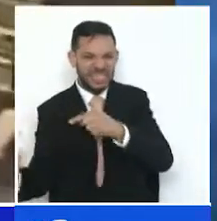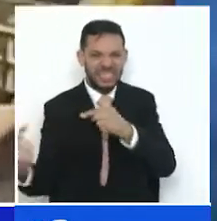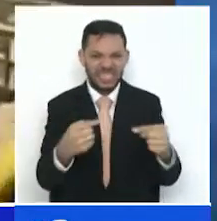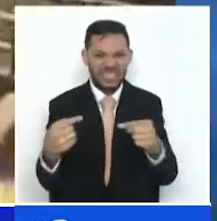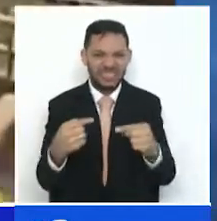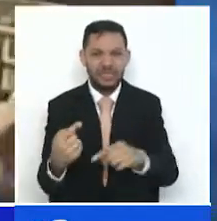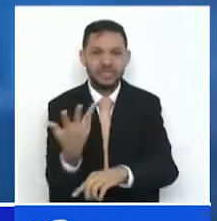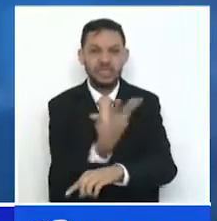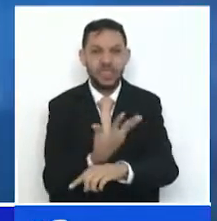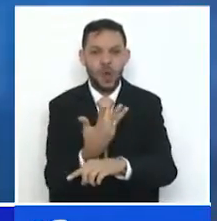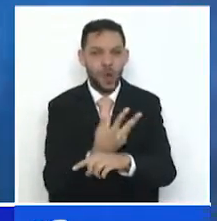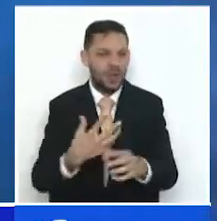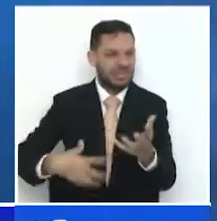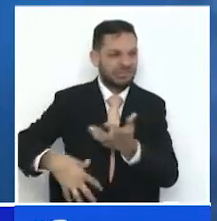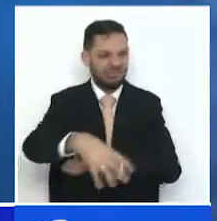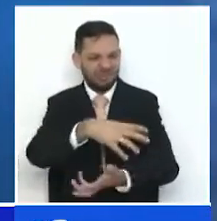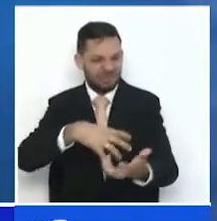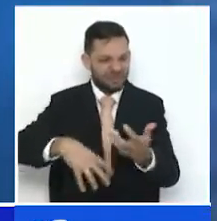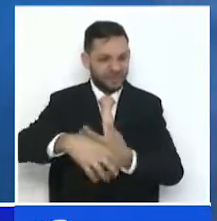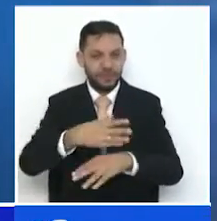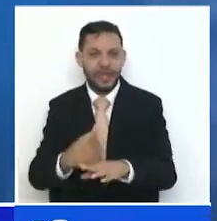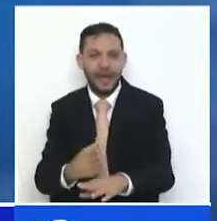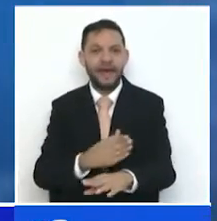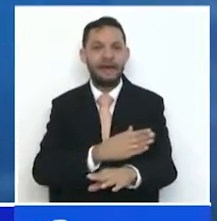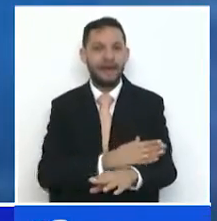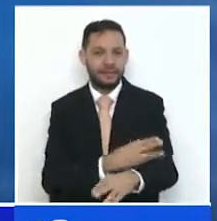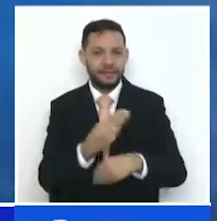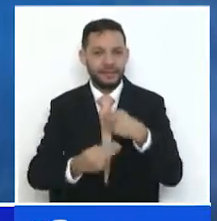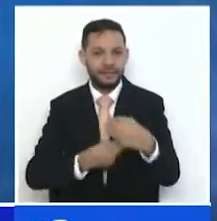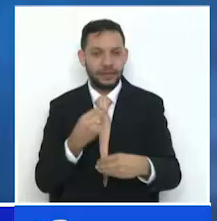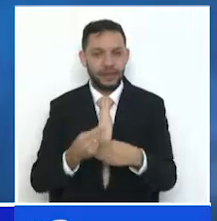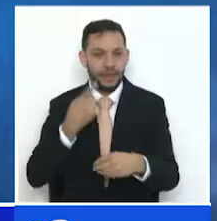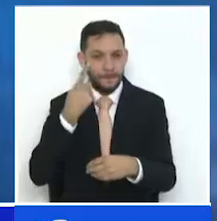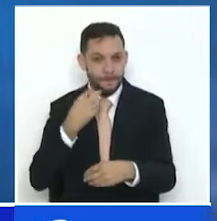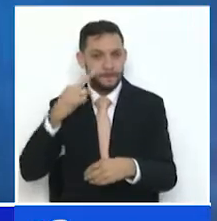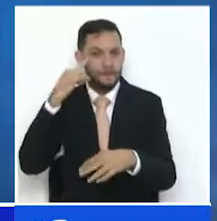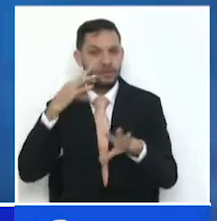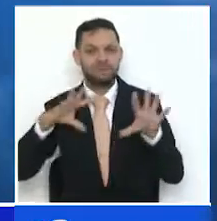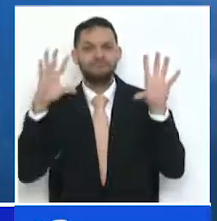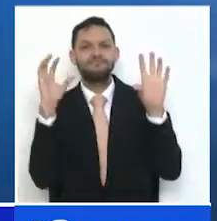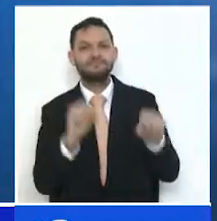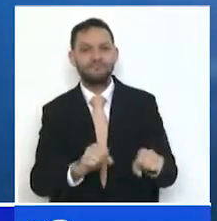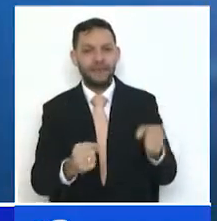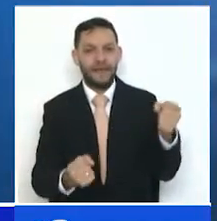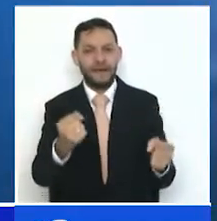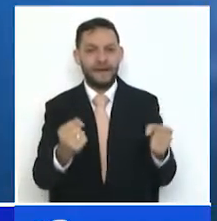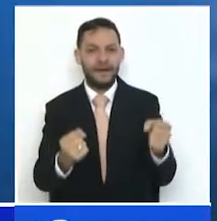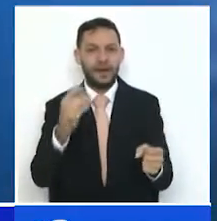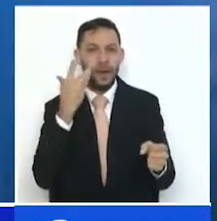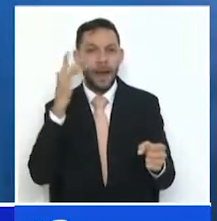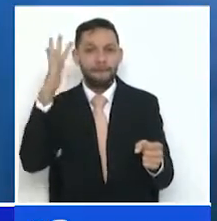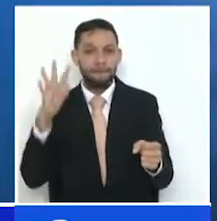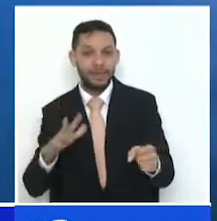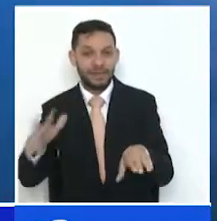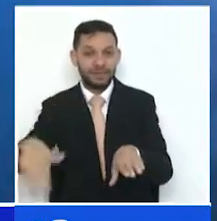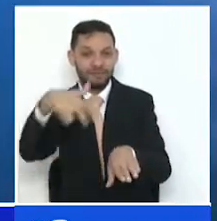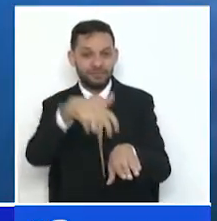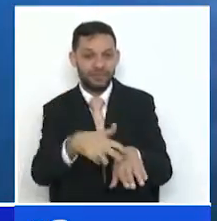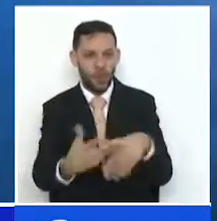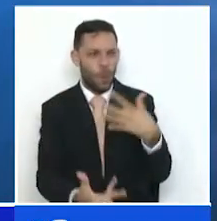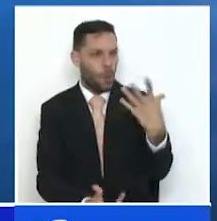5 horas. Antes del enfrentamiento, varios manifestantes tomaron nuevamente un alimentador de megabús y terminaron